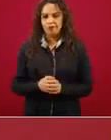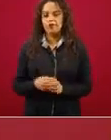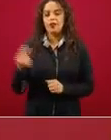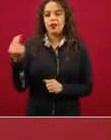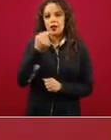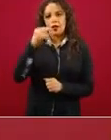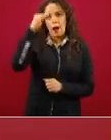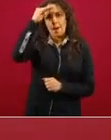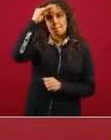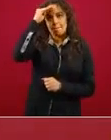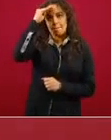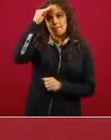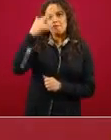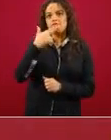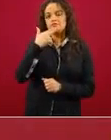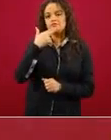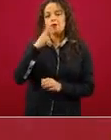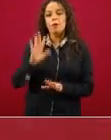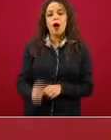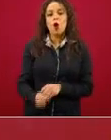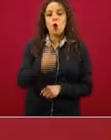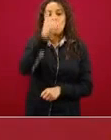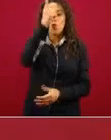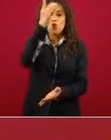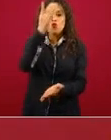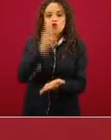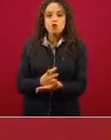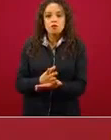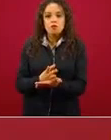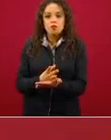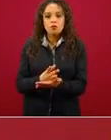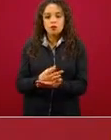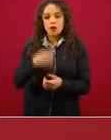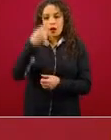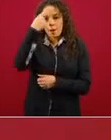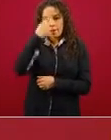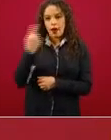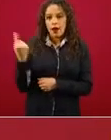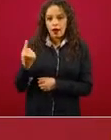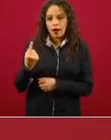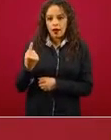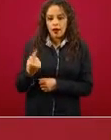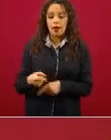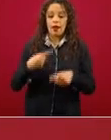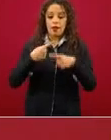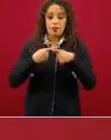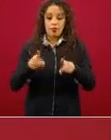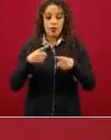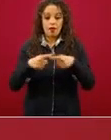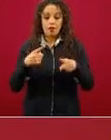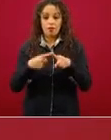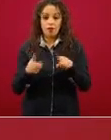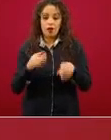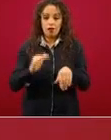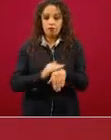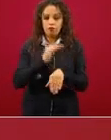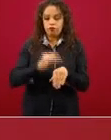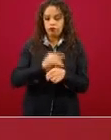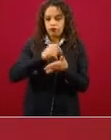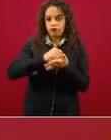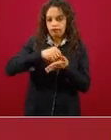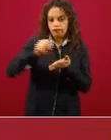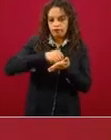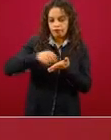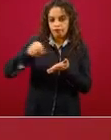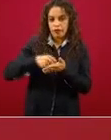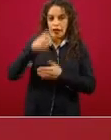como una sola región para evitar que hubiera distintas calificaciones del semáforo por distintas